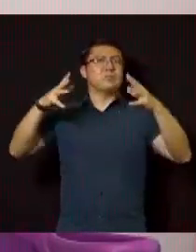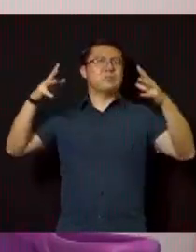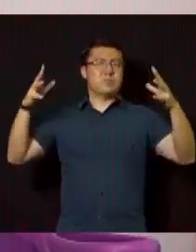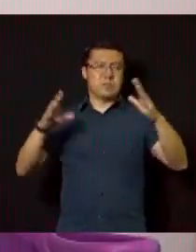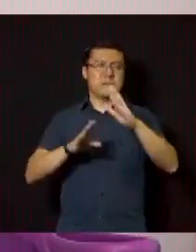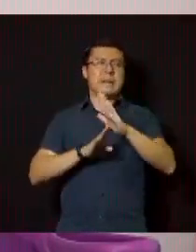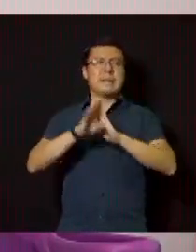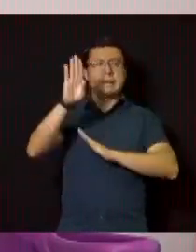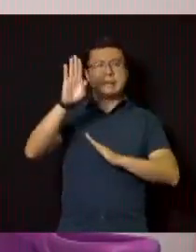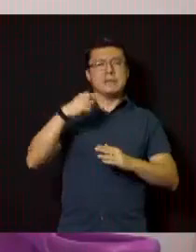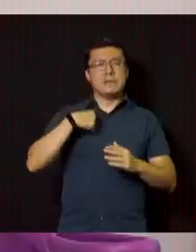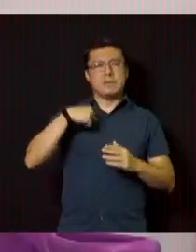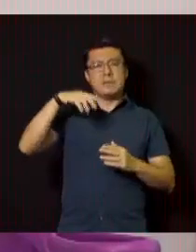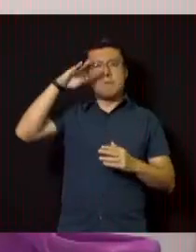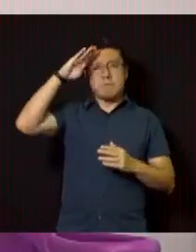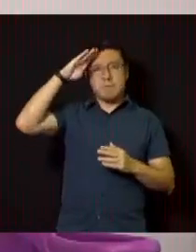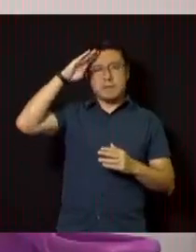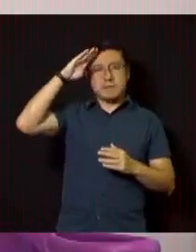pensaba, imagínate esto,